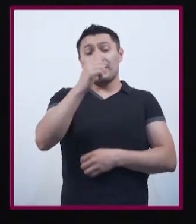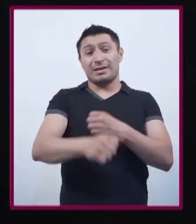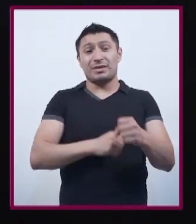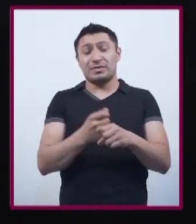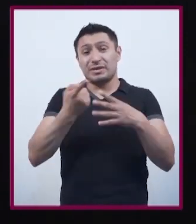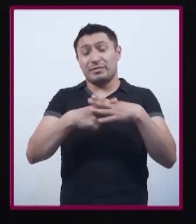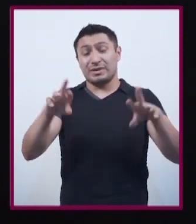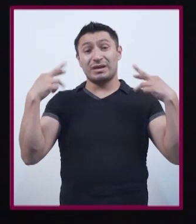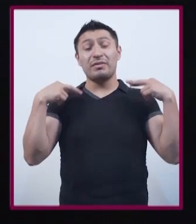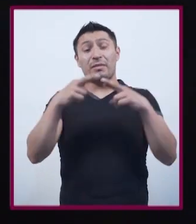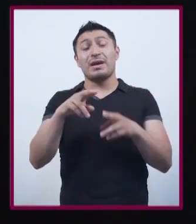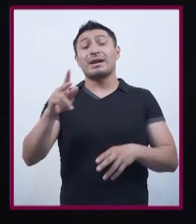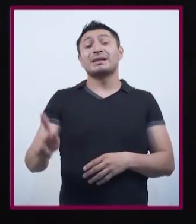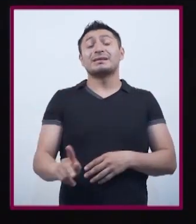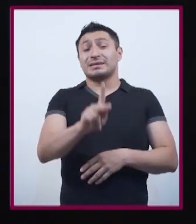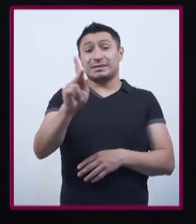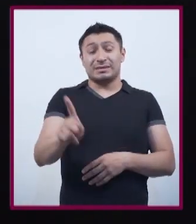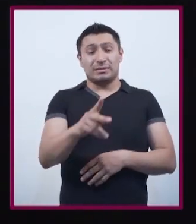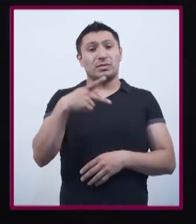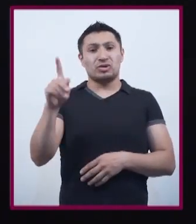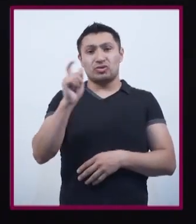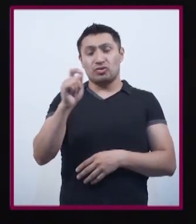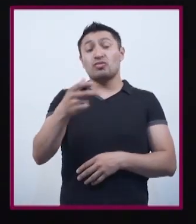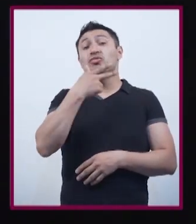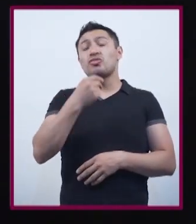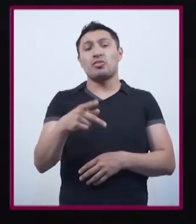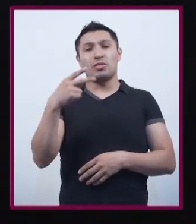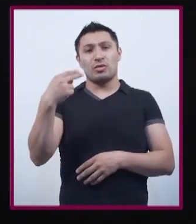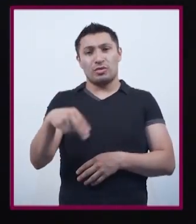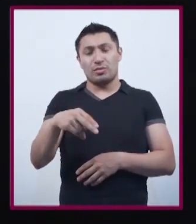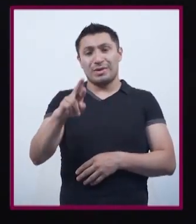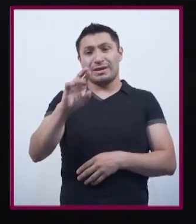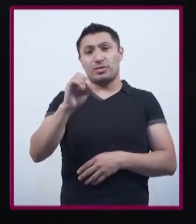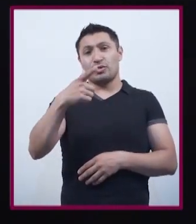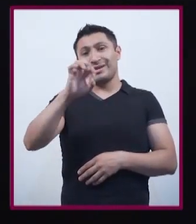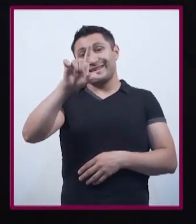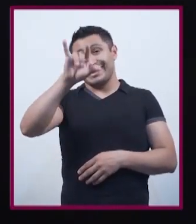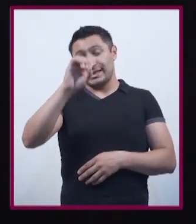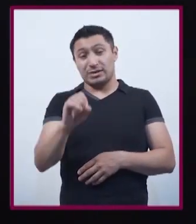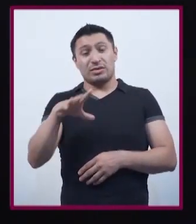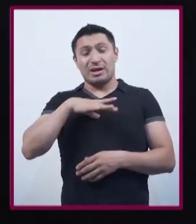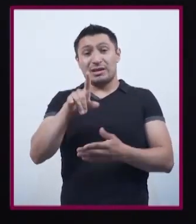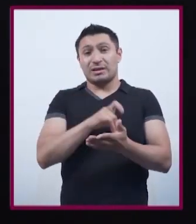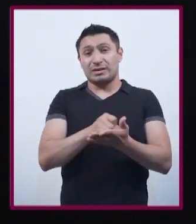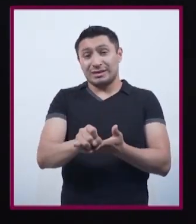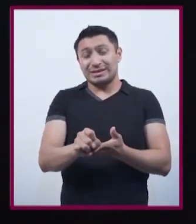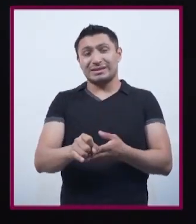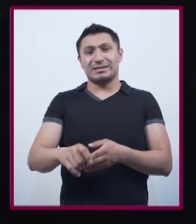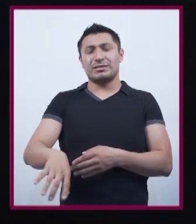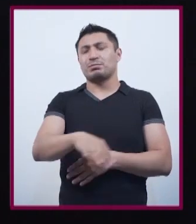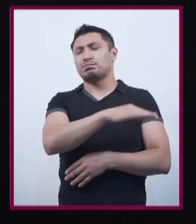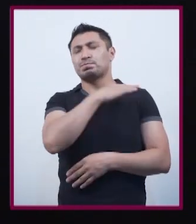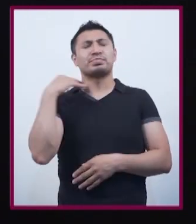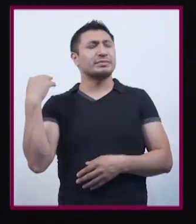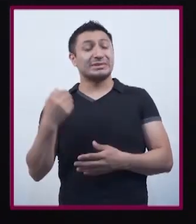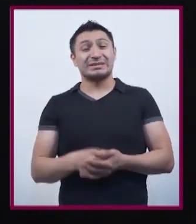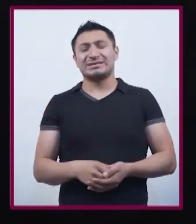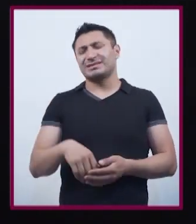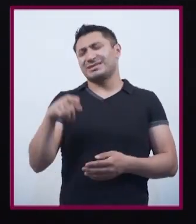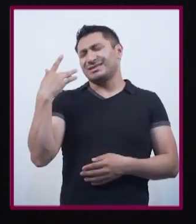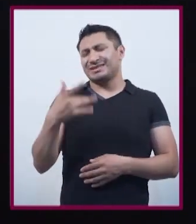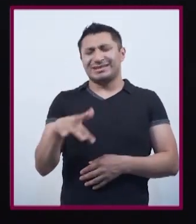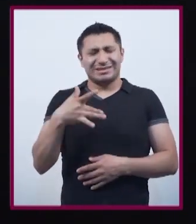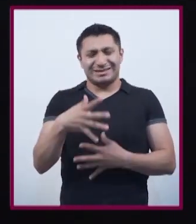un suceso trágico. En 1909, cuando la escritora tenía 20 años y comenzaba a desarrollar su carrera como maestra rural,